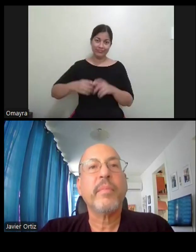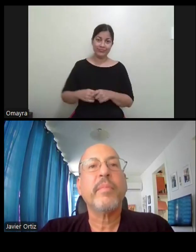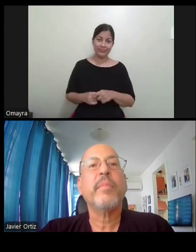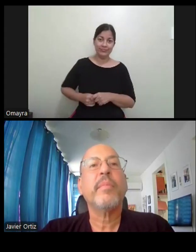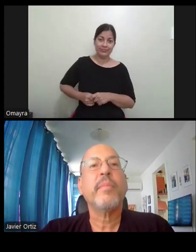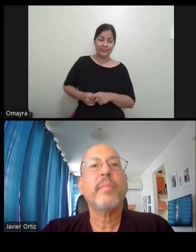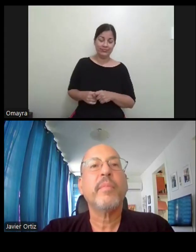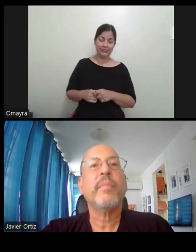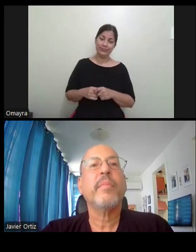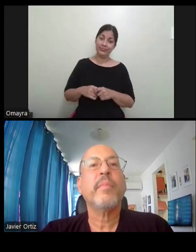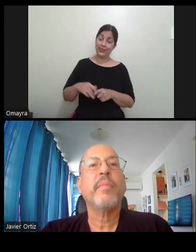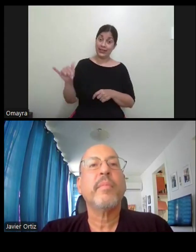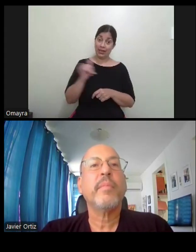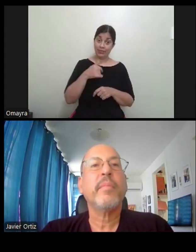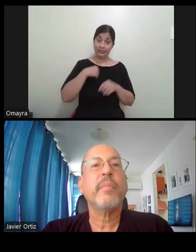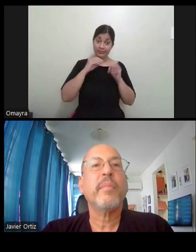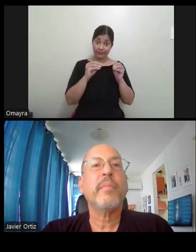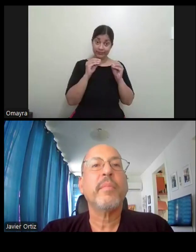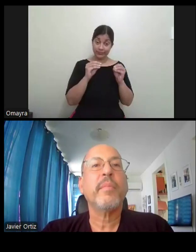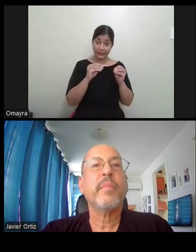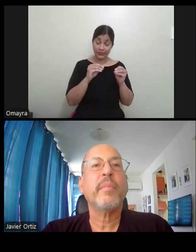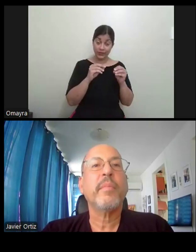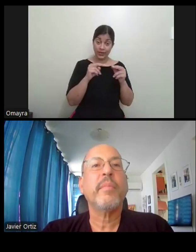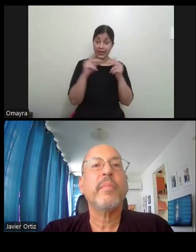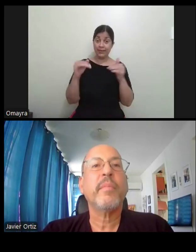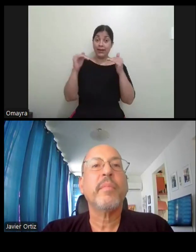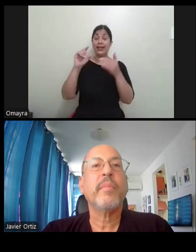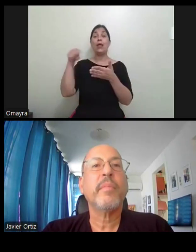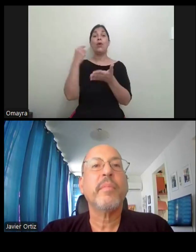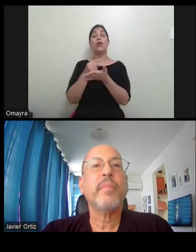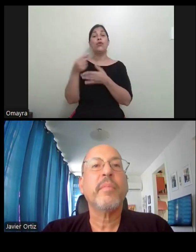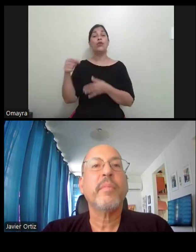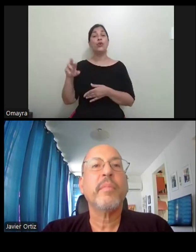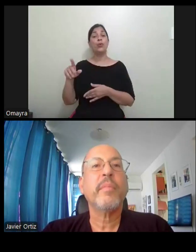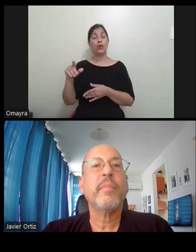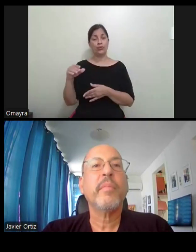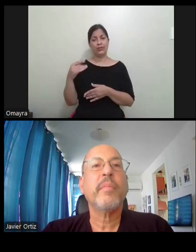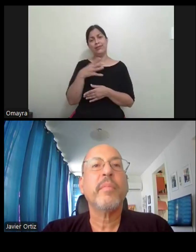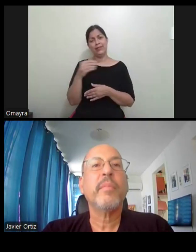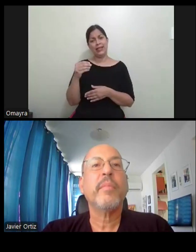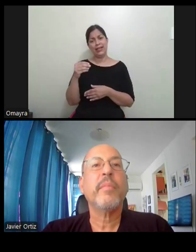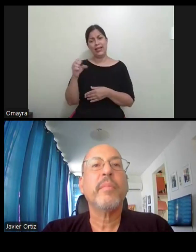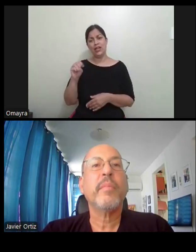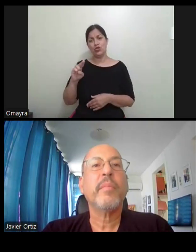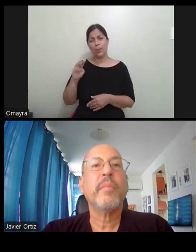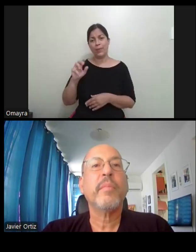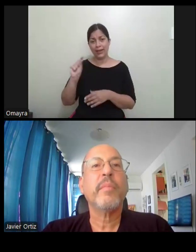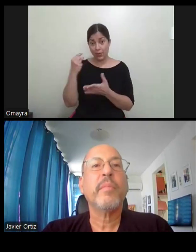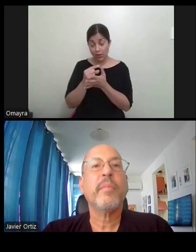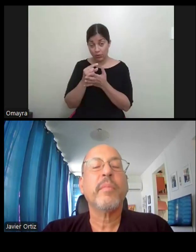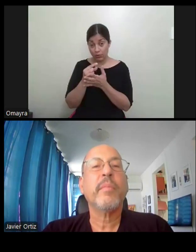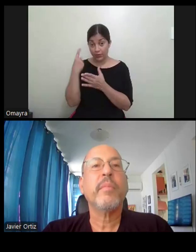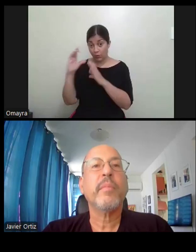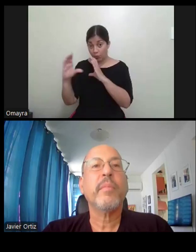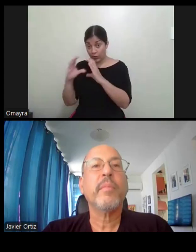Y también he enseñado a nivel graduado en Río Piedras y subgraduado también, tanto en comunicación